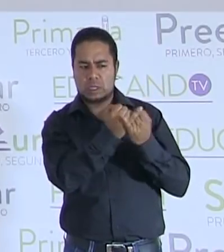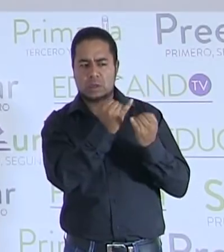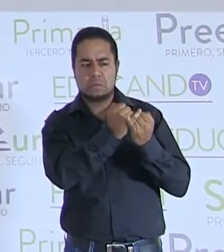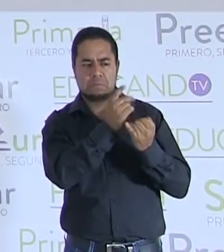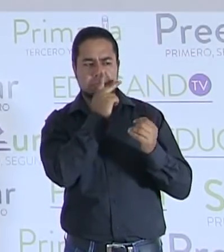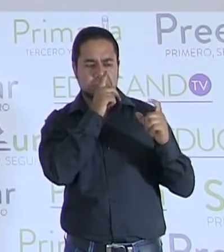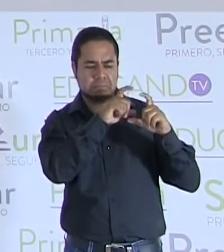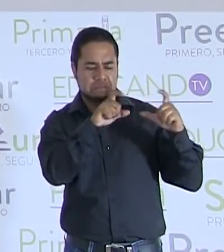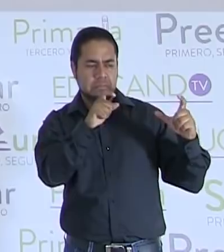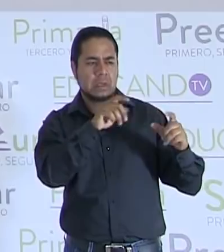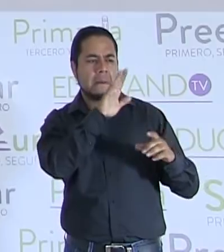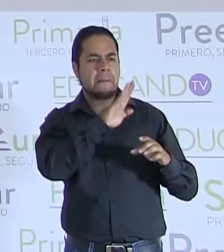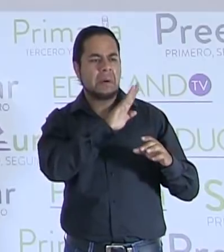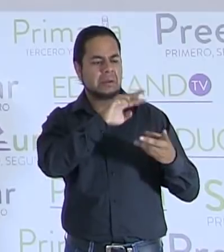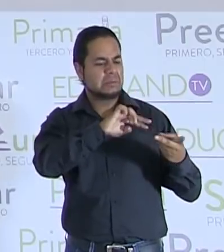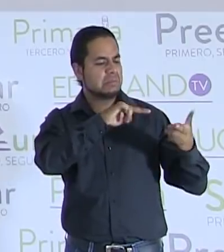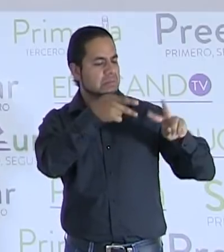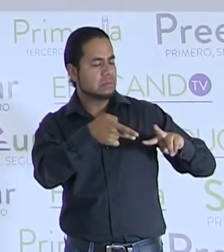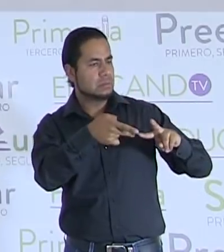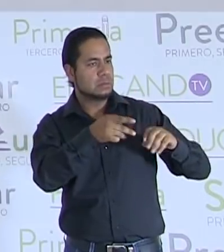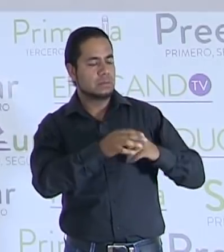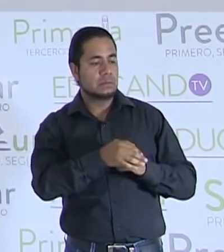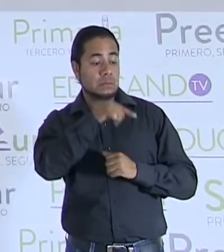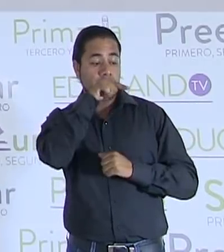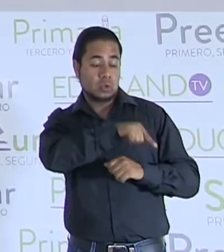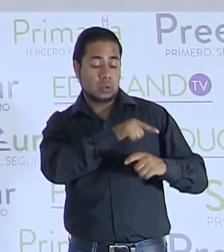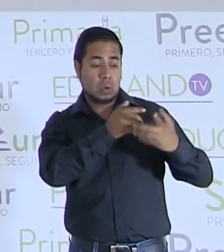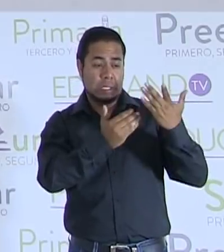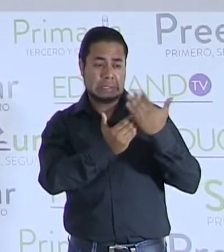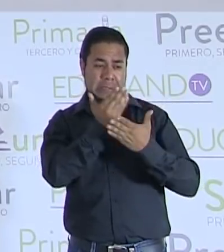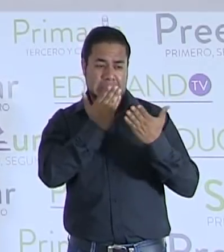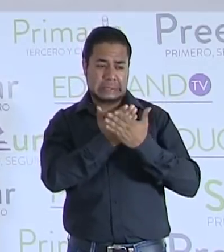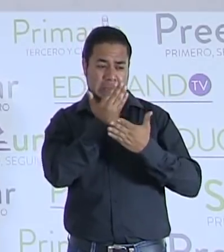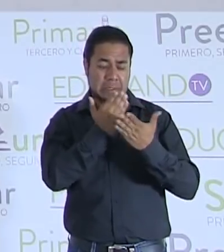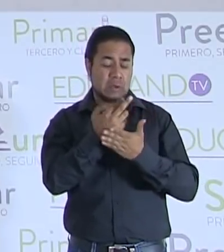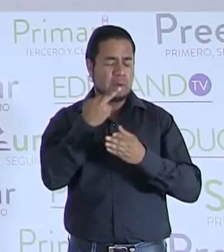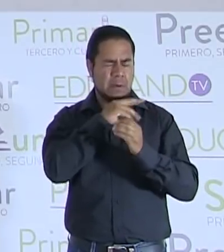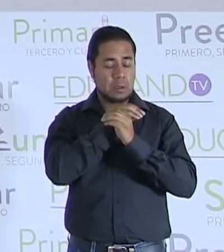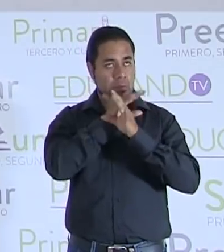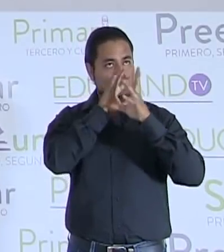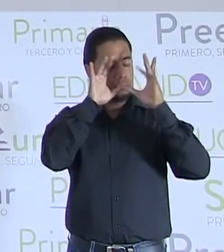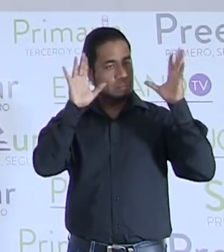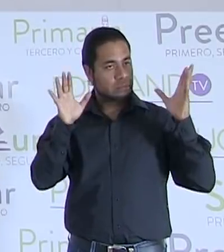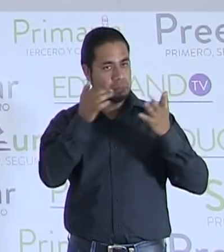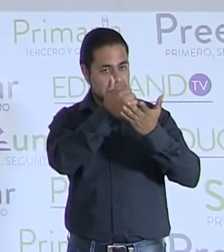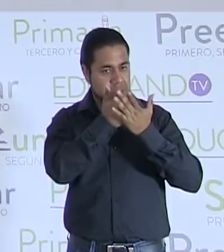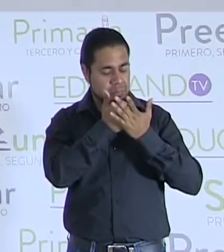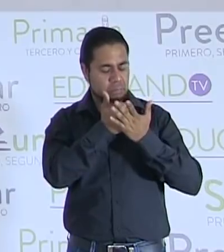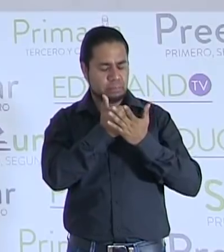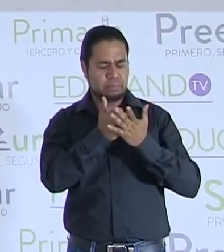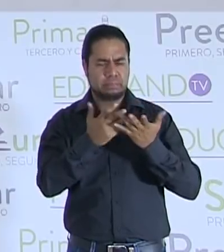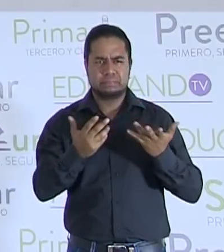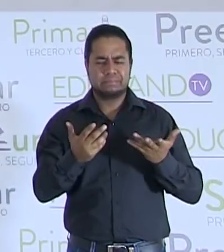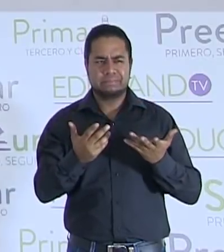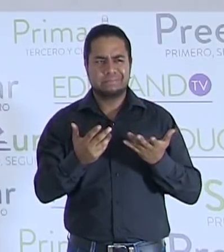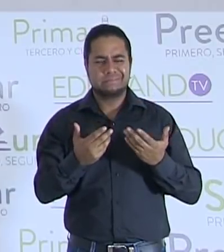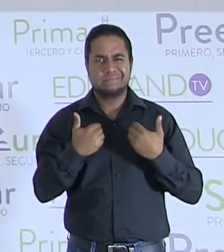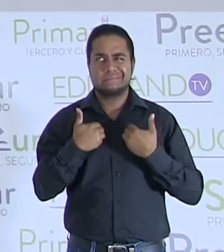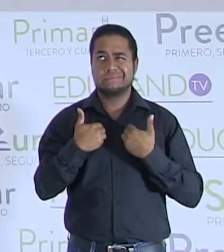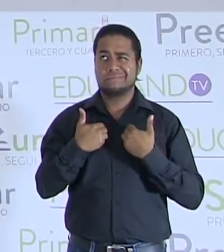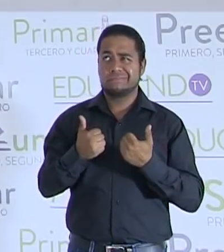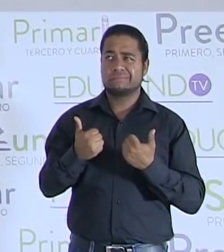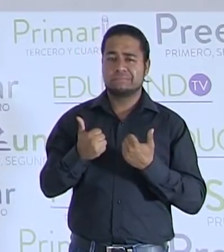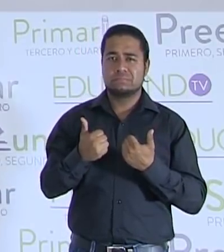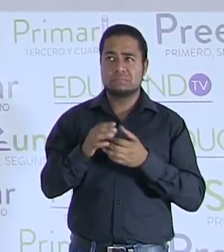parece contradecirlo. No por mucho madrugar, amanece más temprano. A ver, explícame